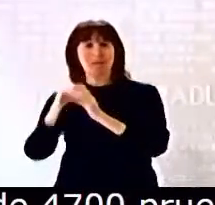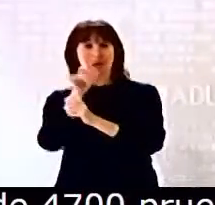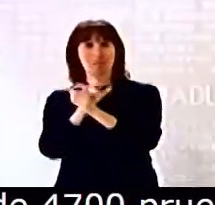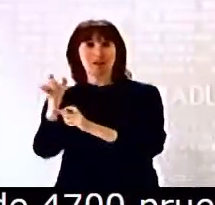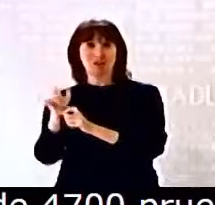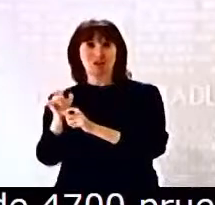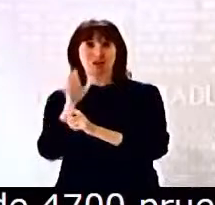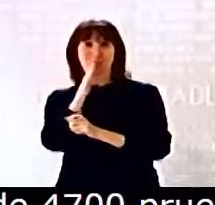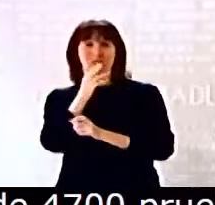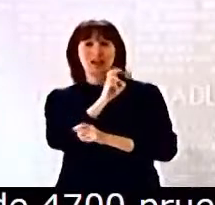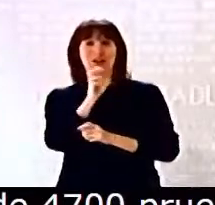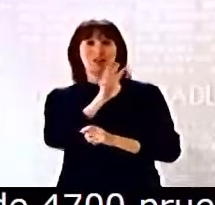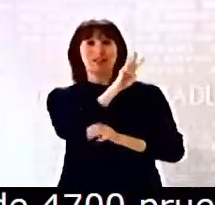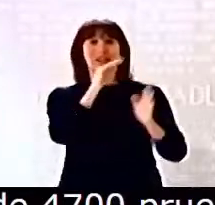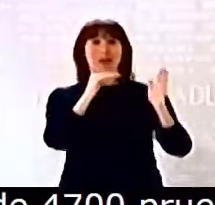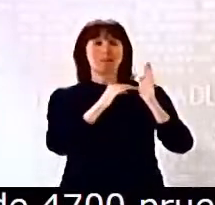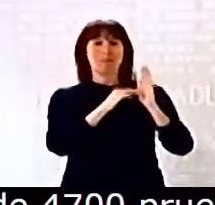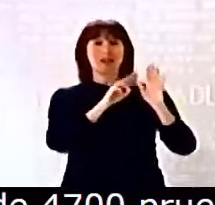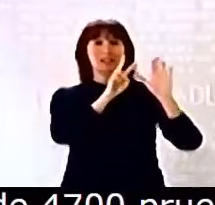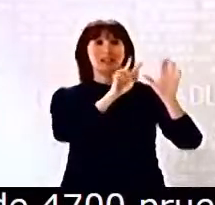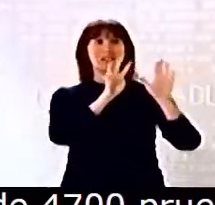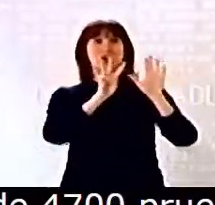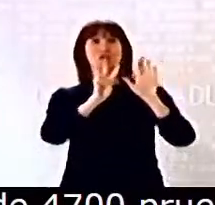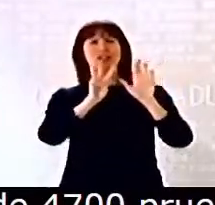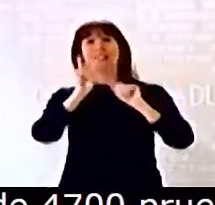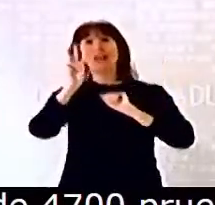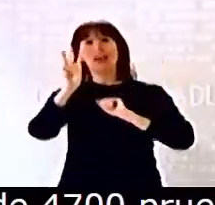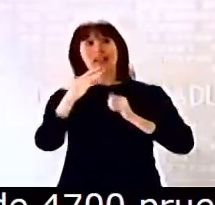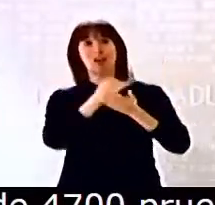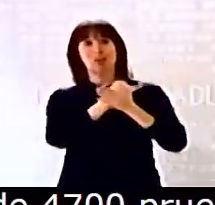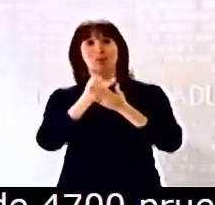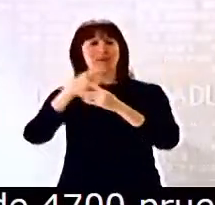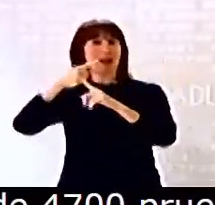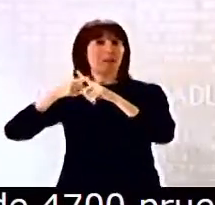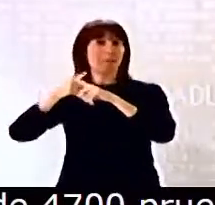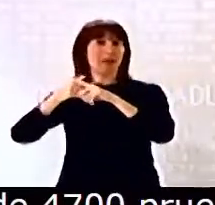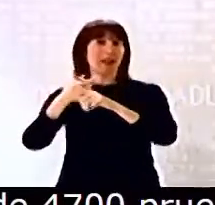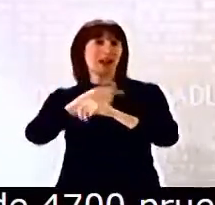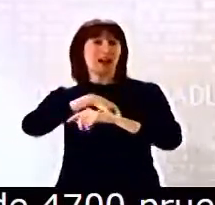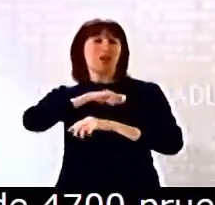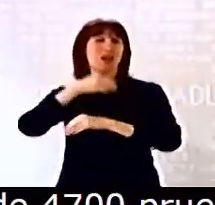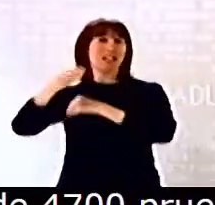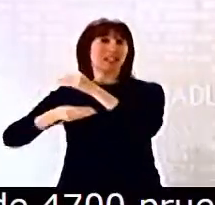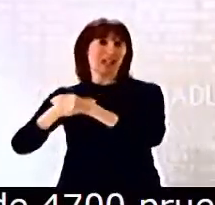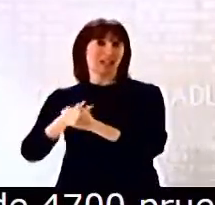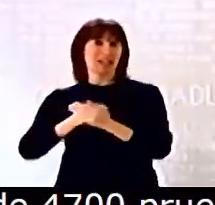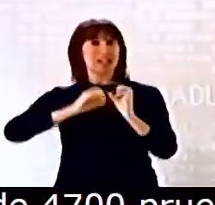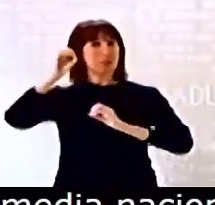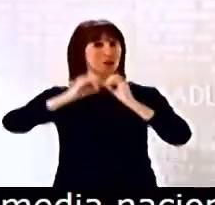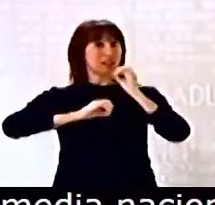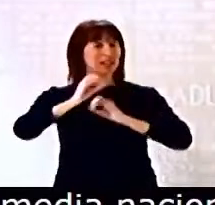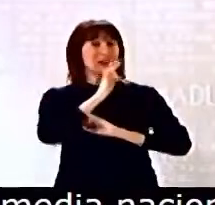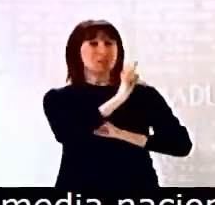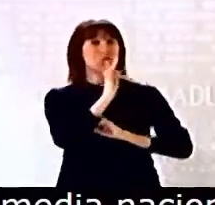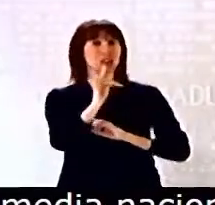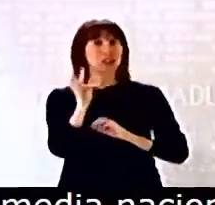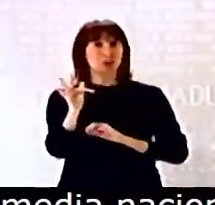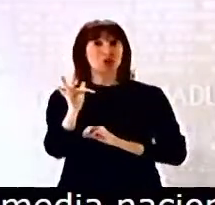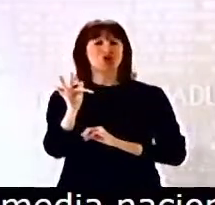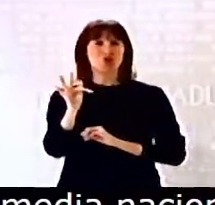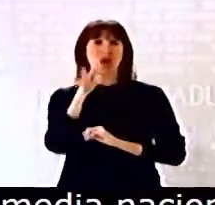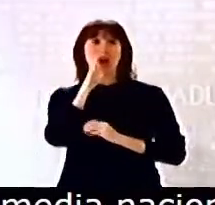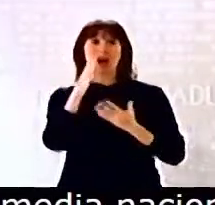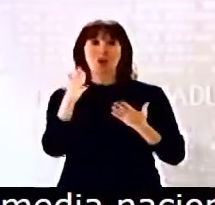las 3.783 pruebas de la media nacional. Y el porcentaje de positividad